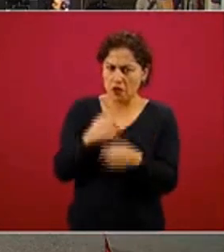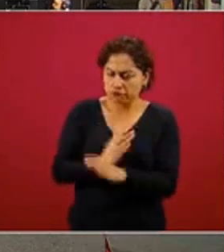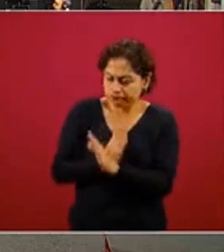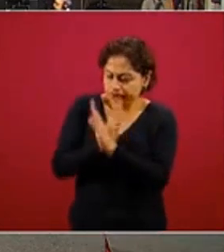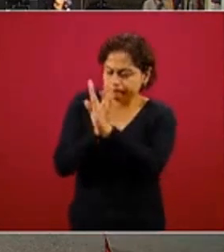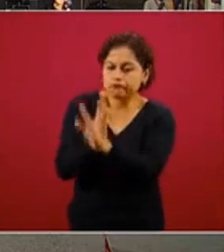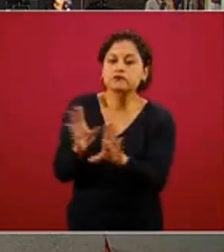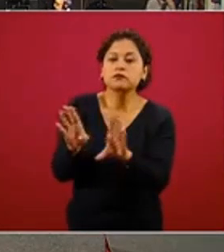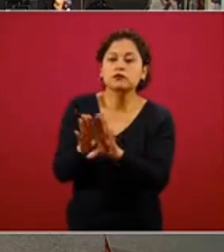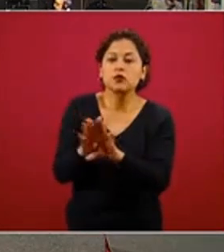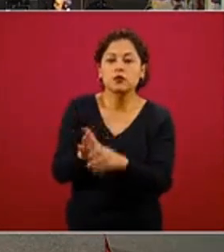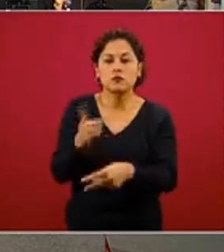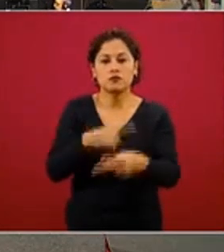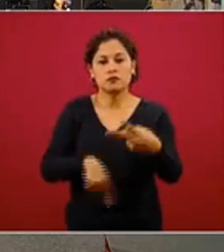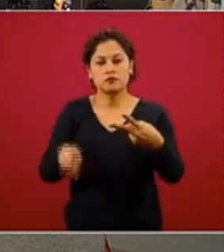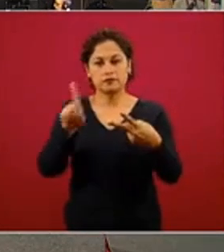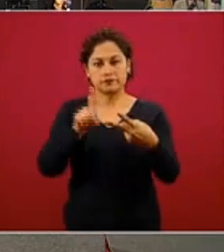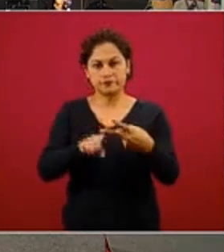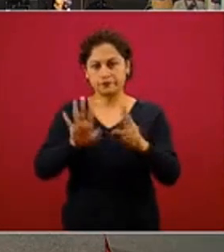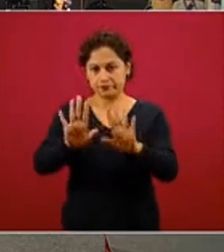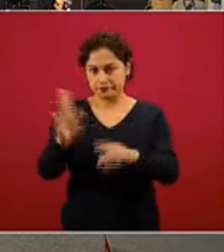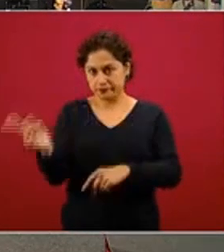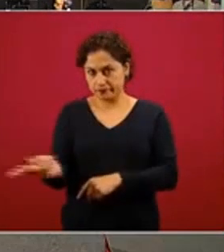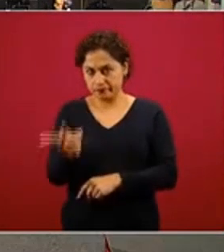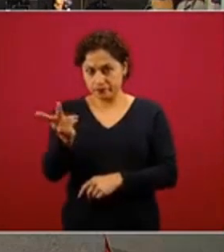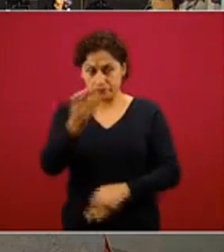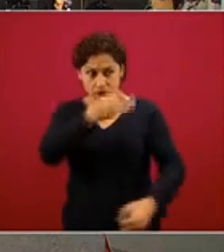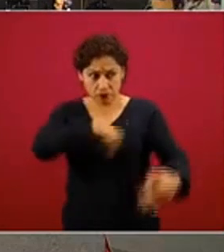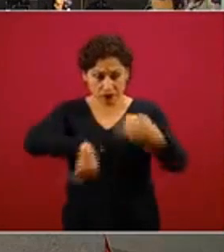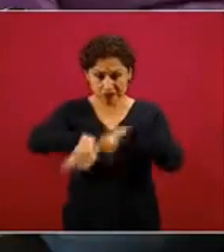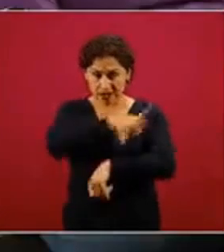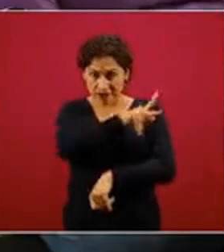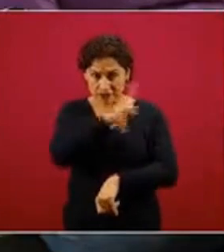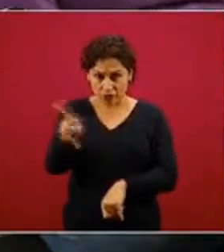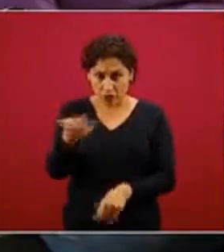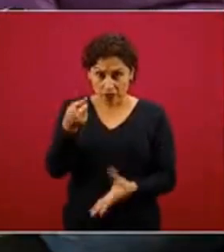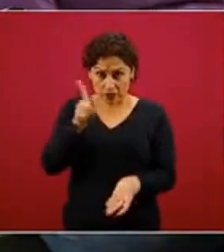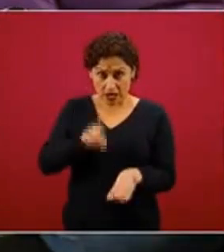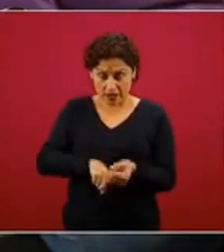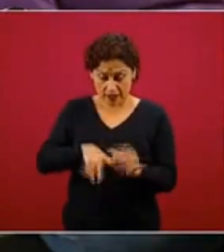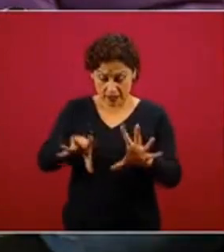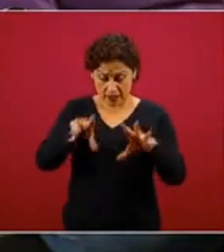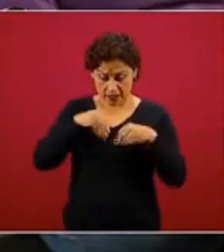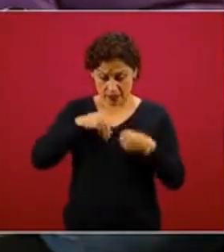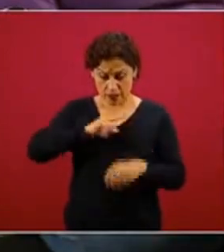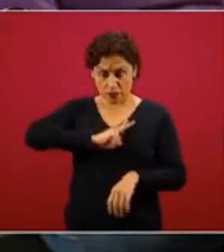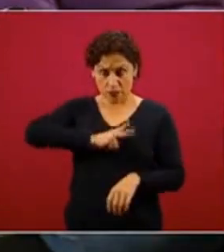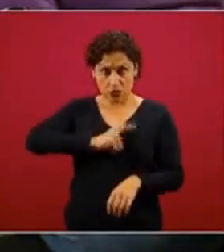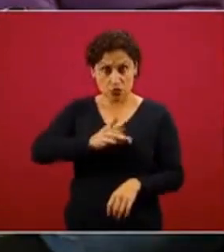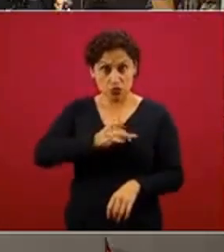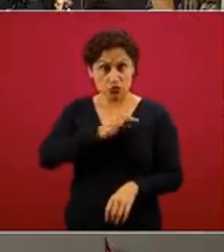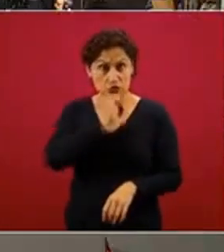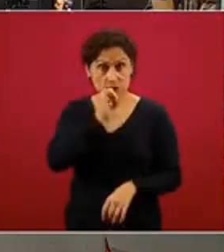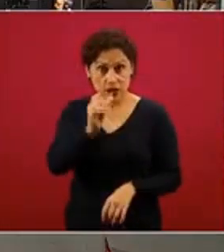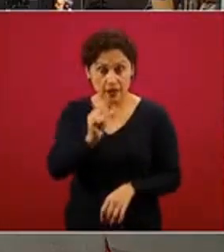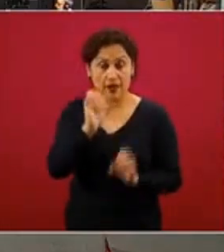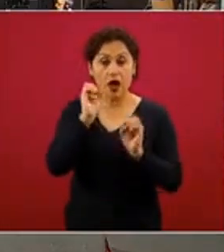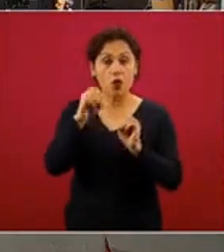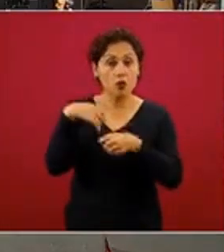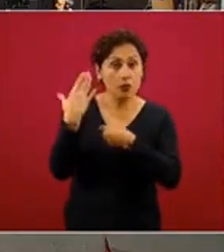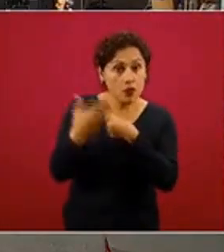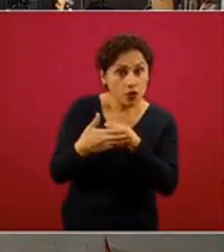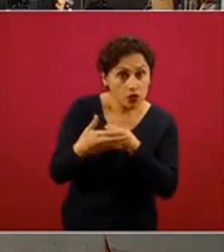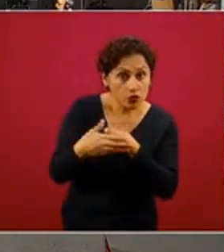es, ¿todos somos pacientes asintomáticos? ¿Seremos? ¿Fuimos? Espero que no. Gracias.